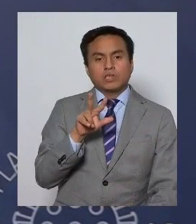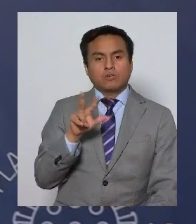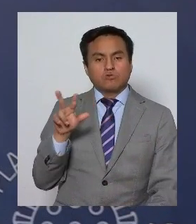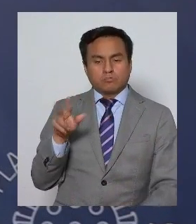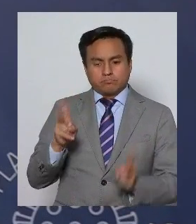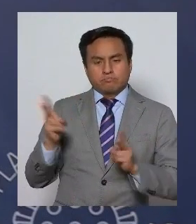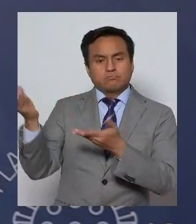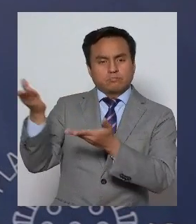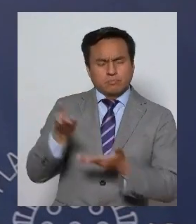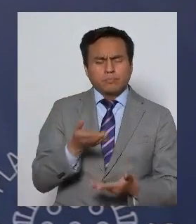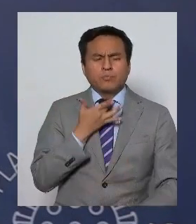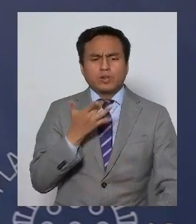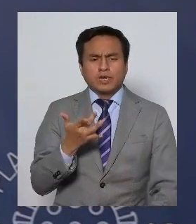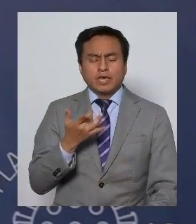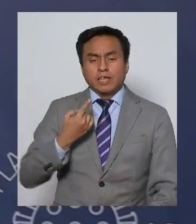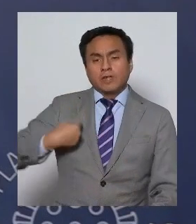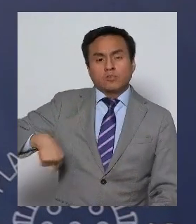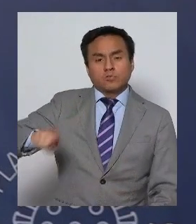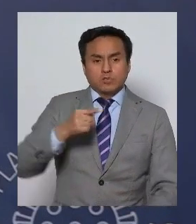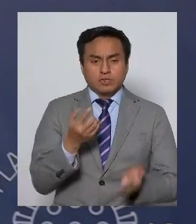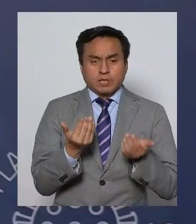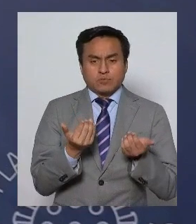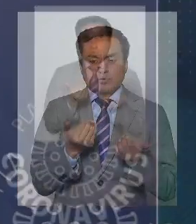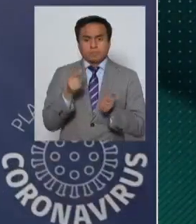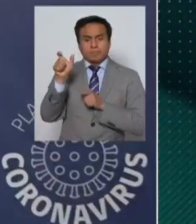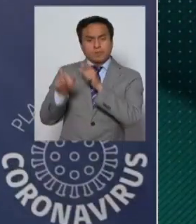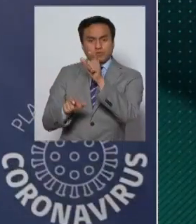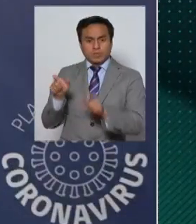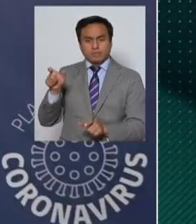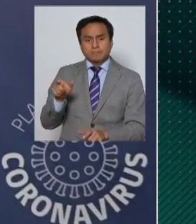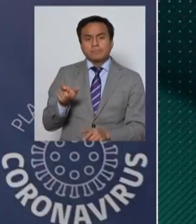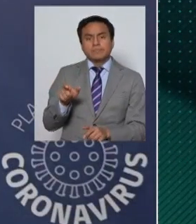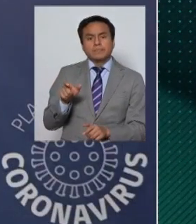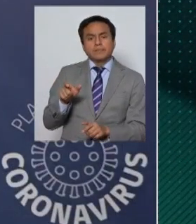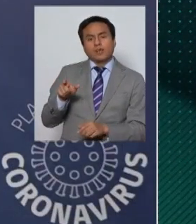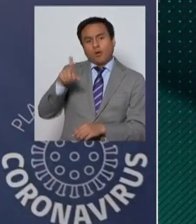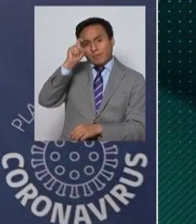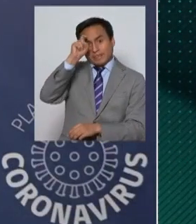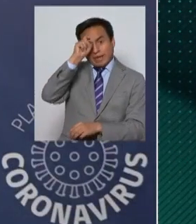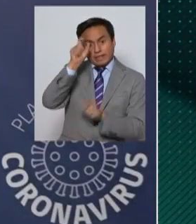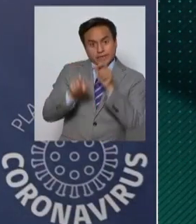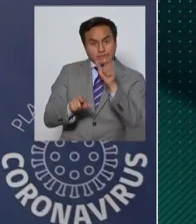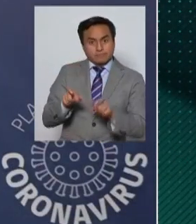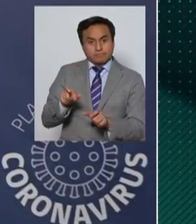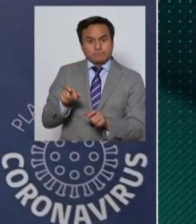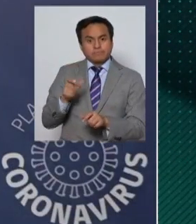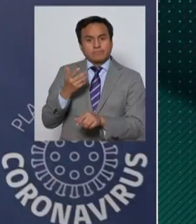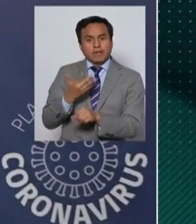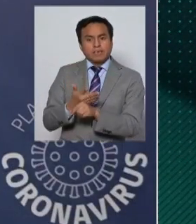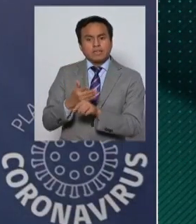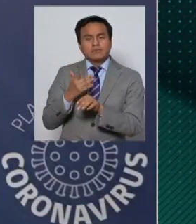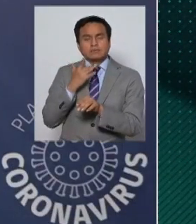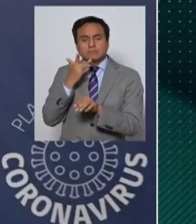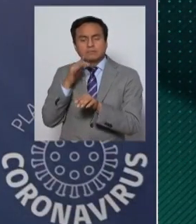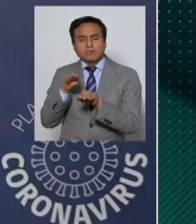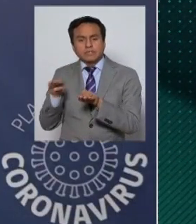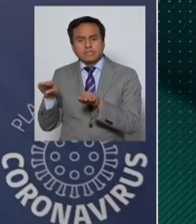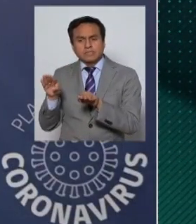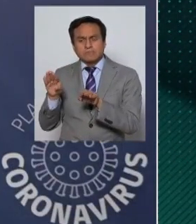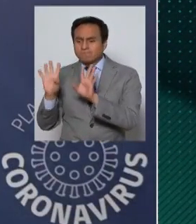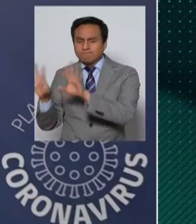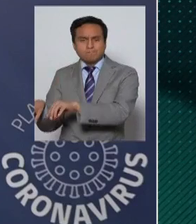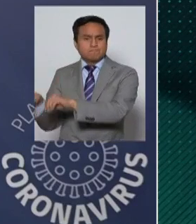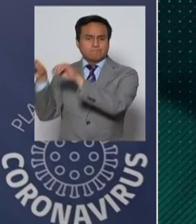288 camas. ¿Por qué? Porque nosotros necesitamos trasladar los pacientes de los hospitales que están en camas básicas